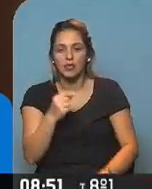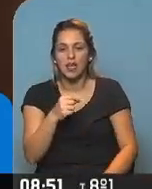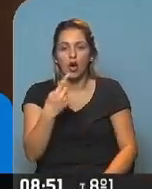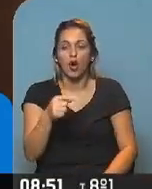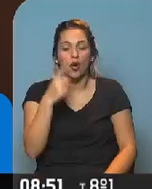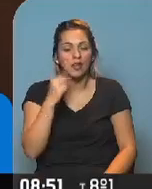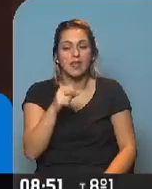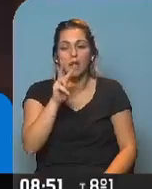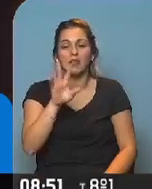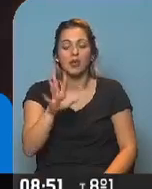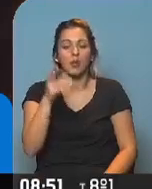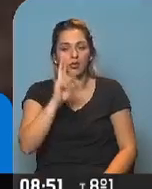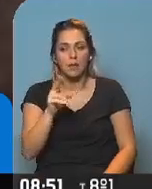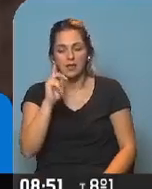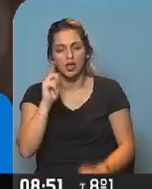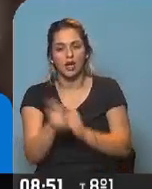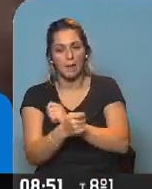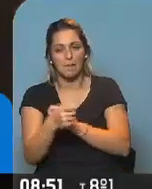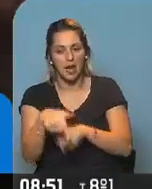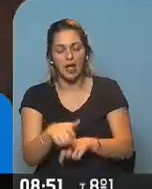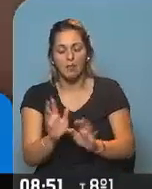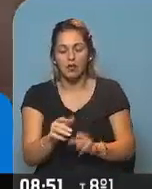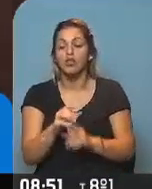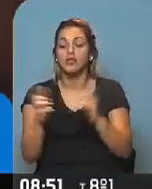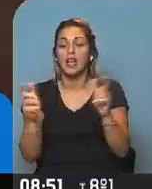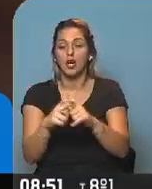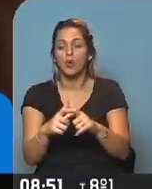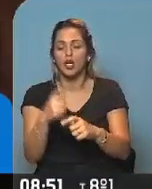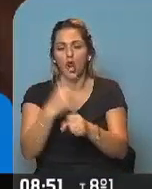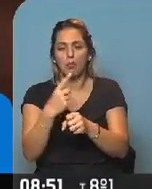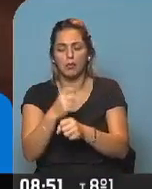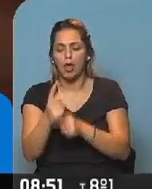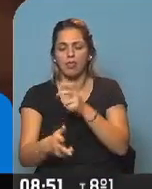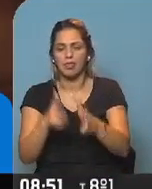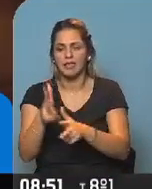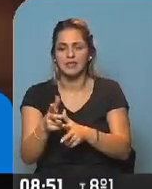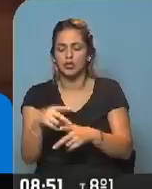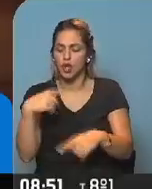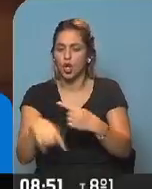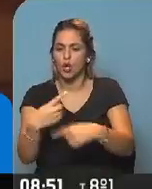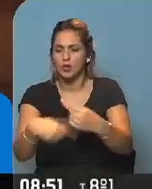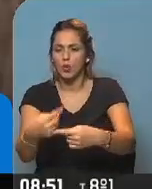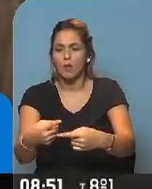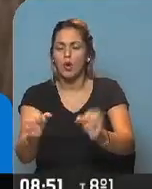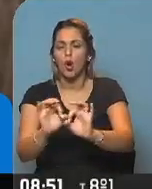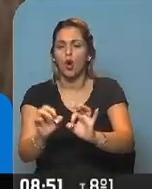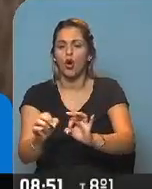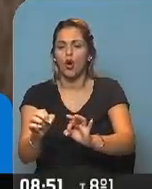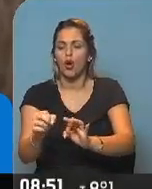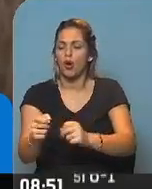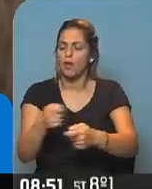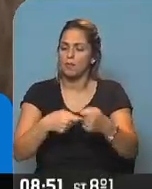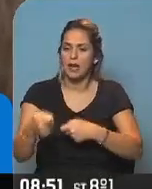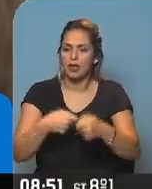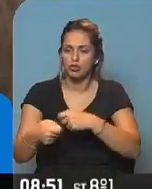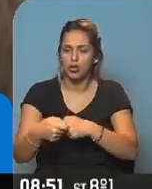marzo significa otra cosa por supuesto y se reúnen lo primero que deciden es seguimos adelante o negociamos y